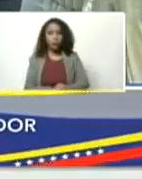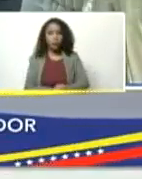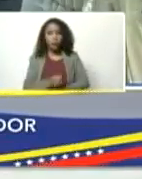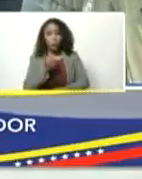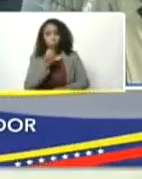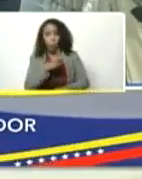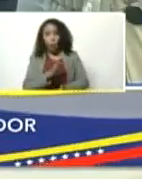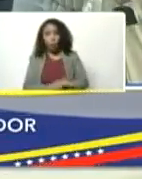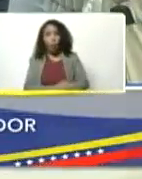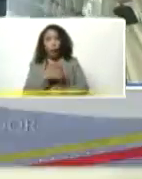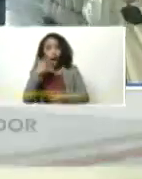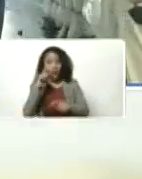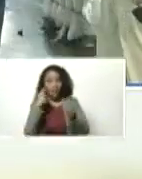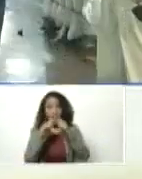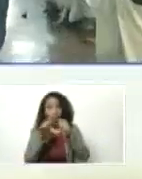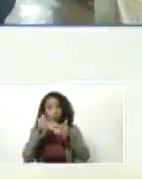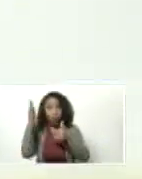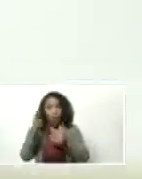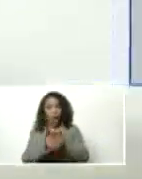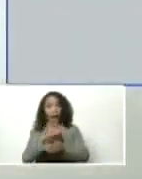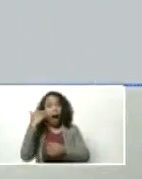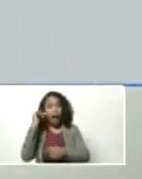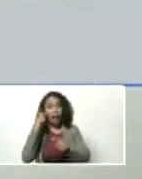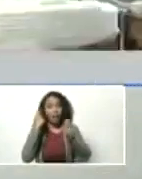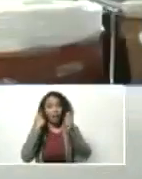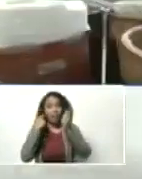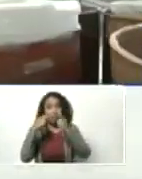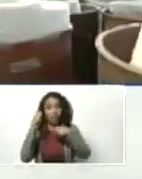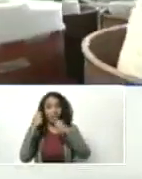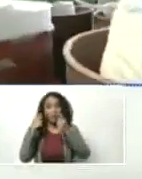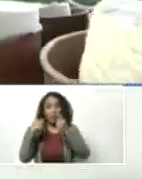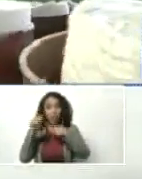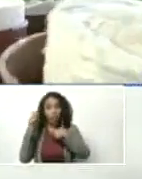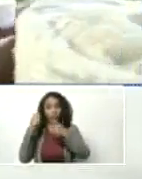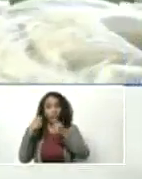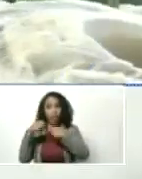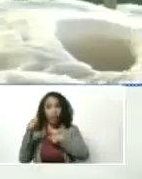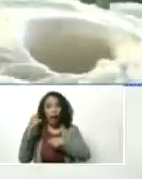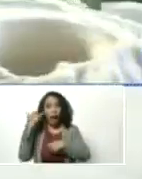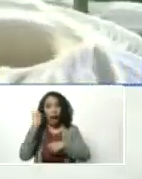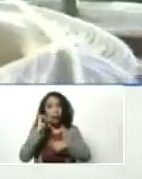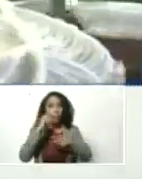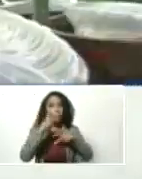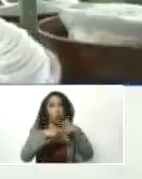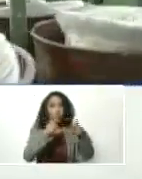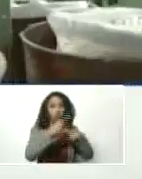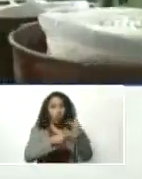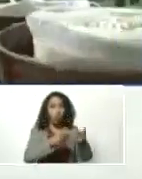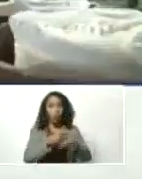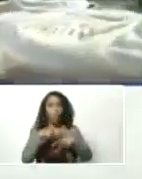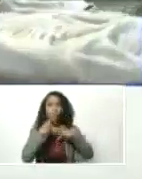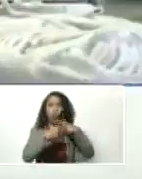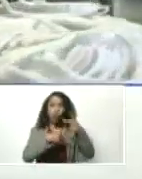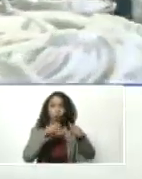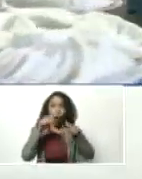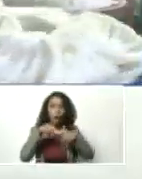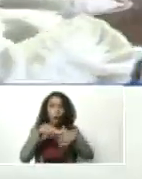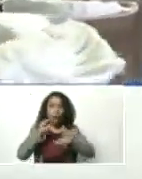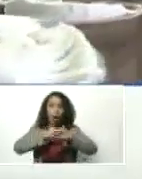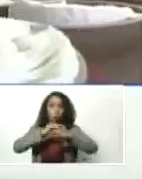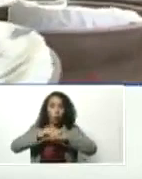Bueno, ¿en qué exportar? Hay que exportar, hay que producir. Producir, está el